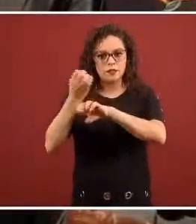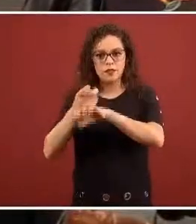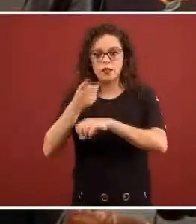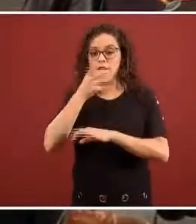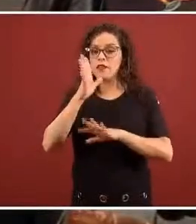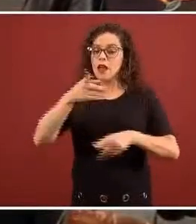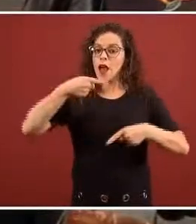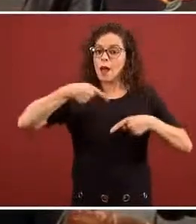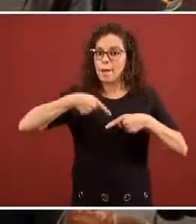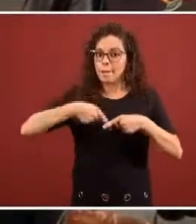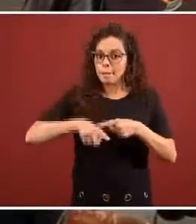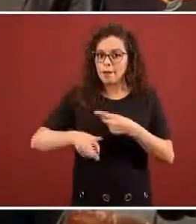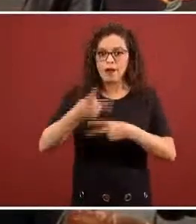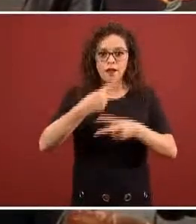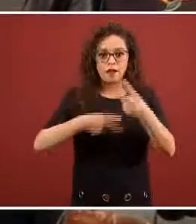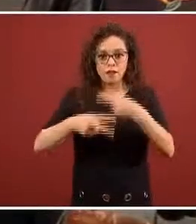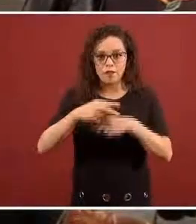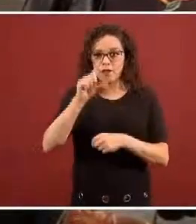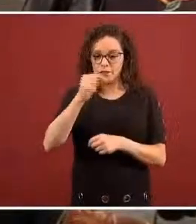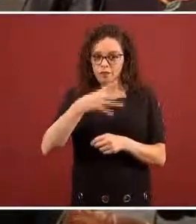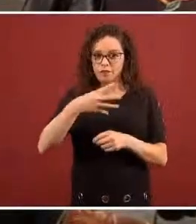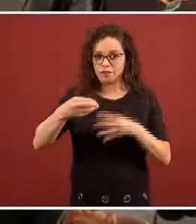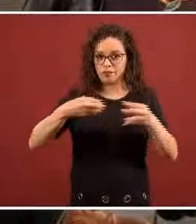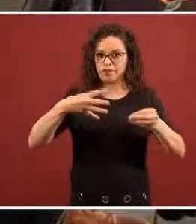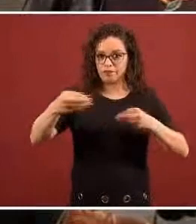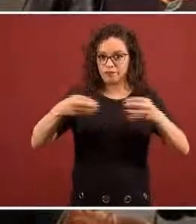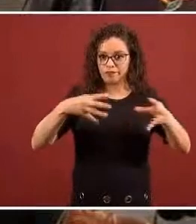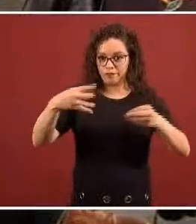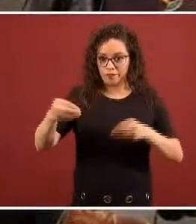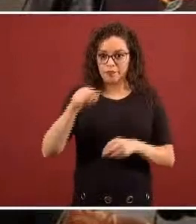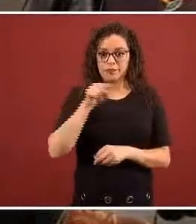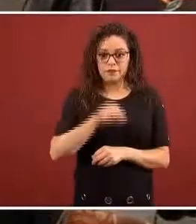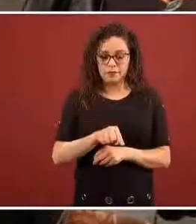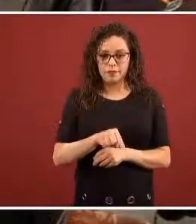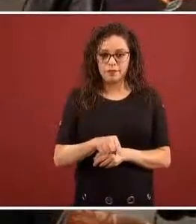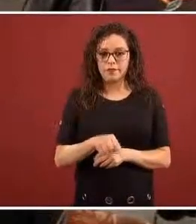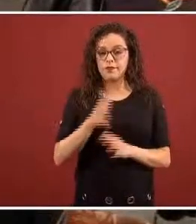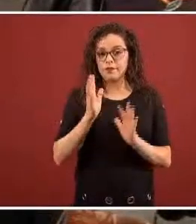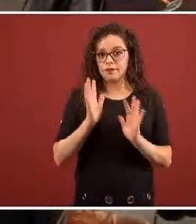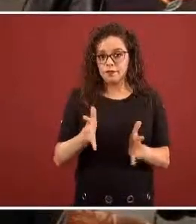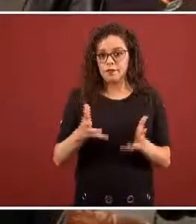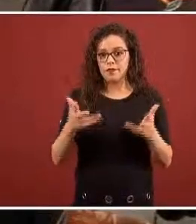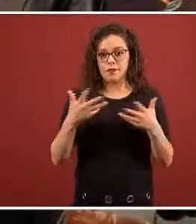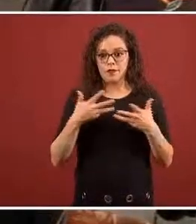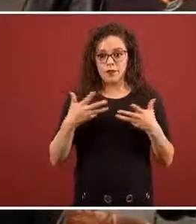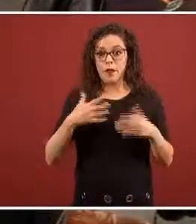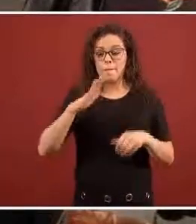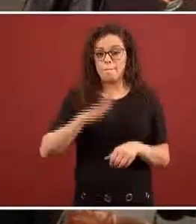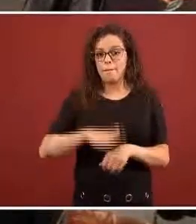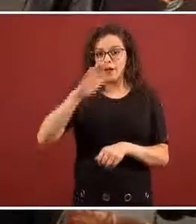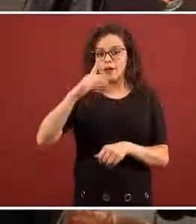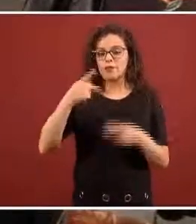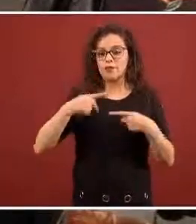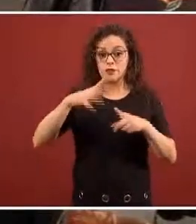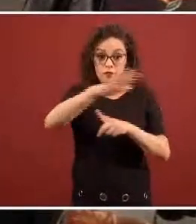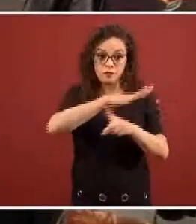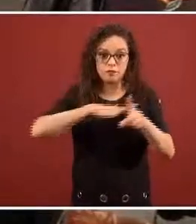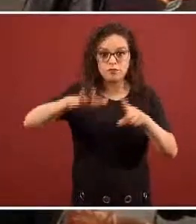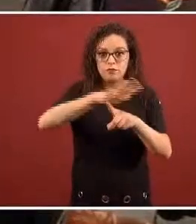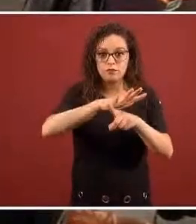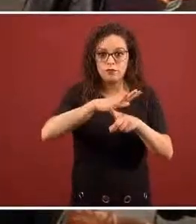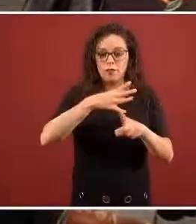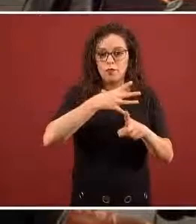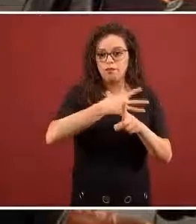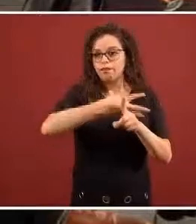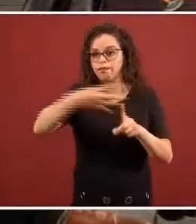empezando a dar, que están los casos activos, la mayor parte de los casos activos, y que se están empezando a dar los brotes comunitarios, si serán estas entidades en